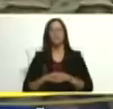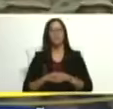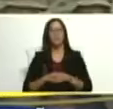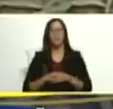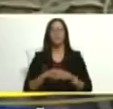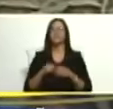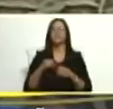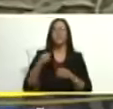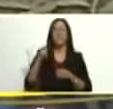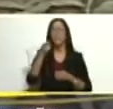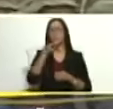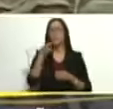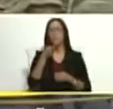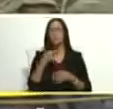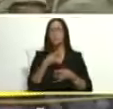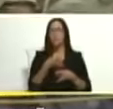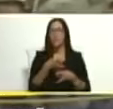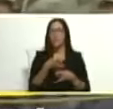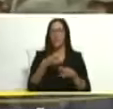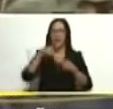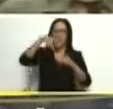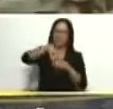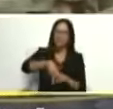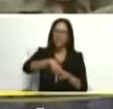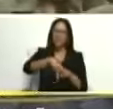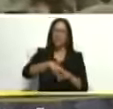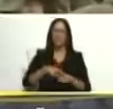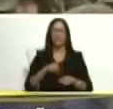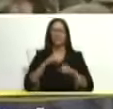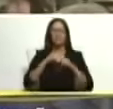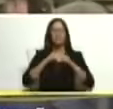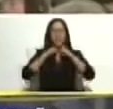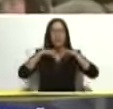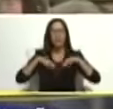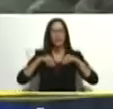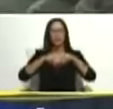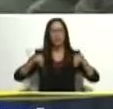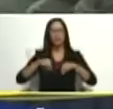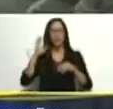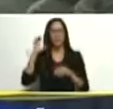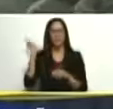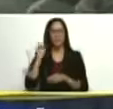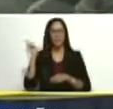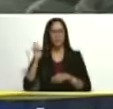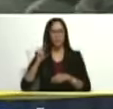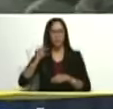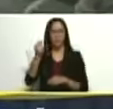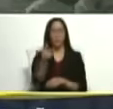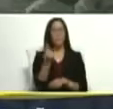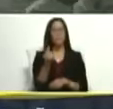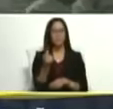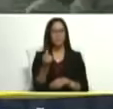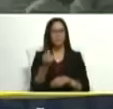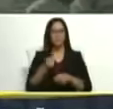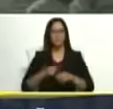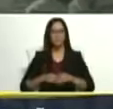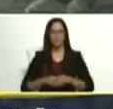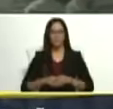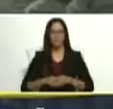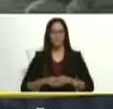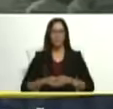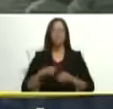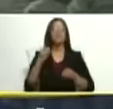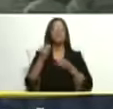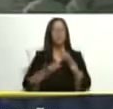se atreva a hollar el sagrado suelo de la patria venezolana. Jamás. y si se